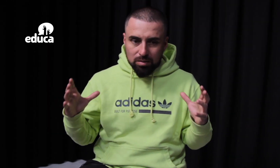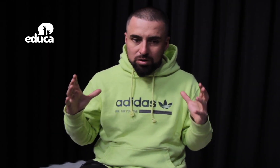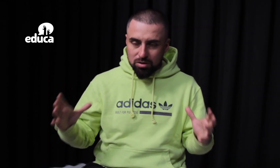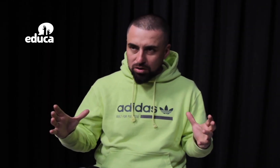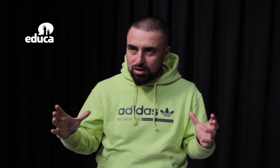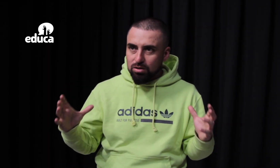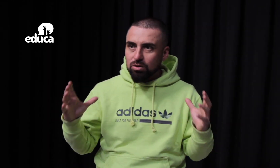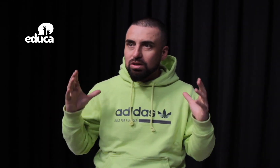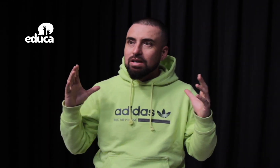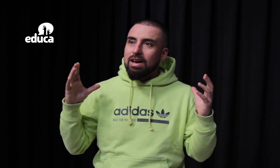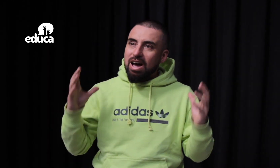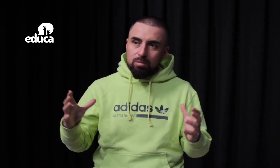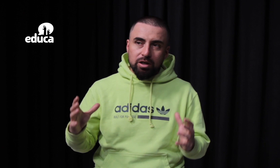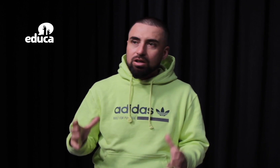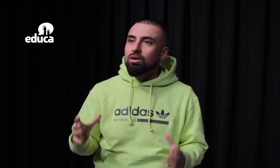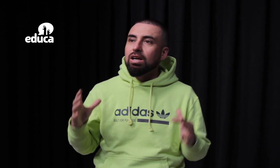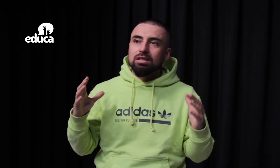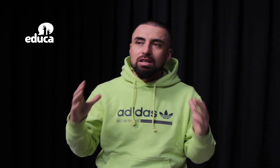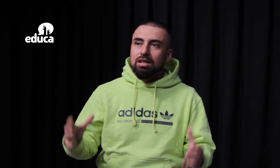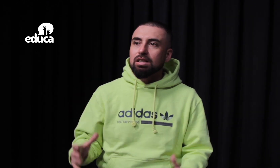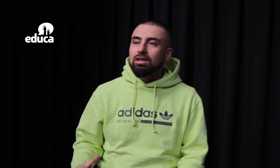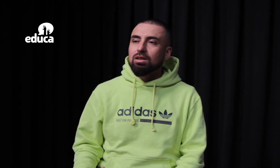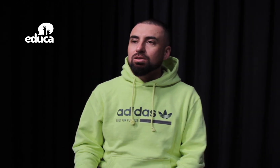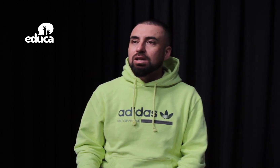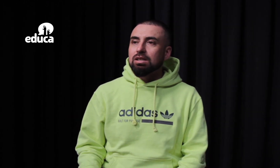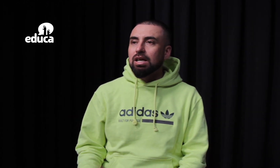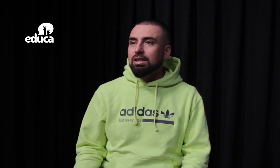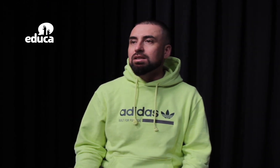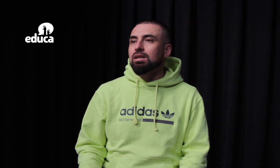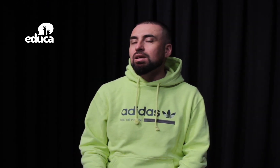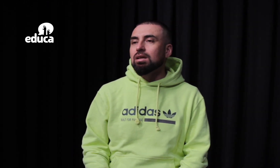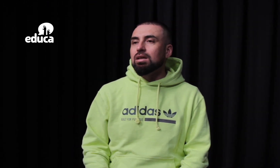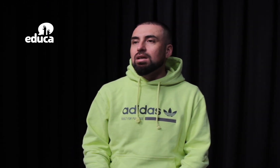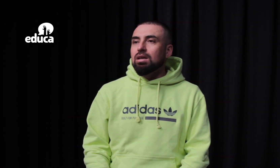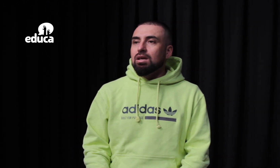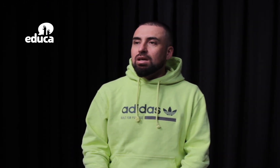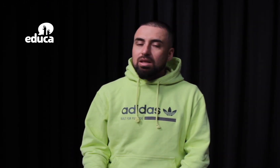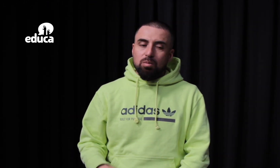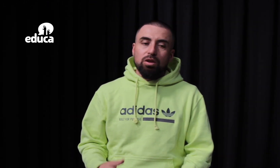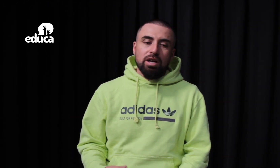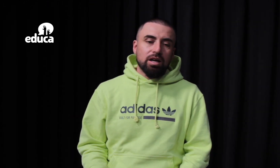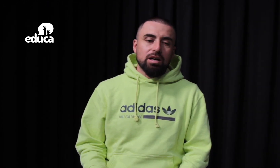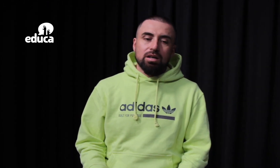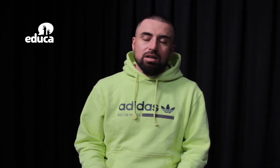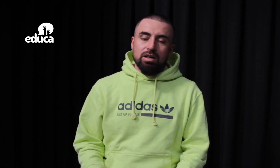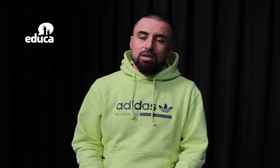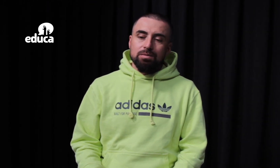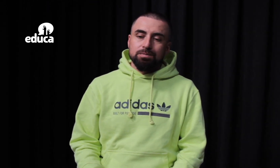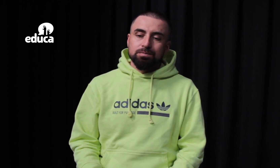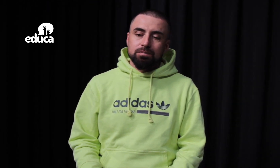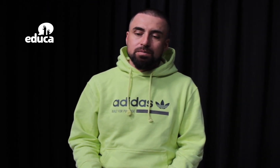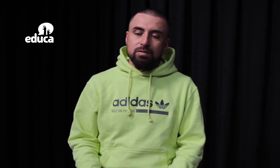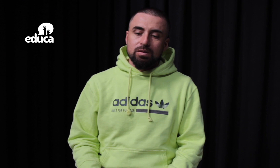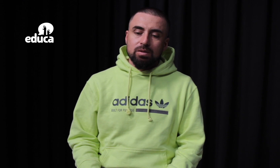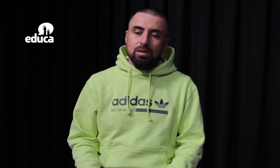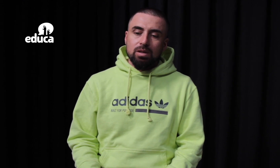muchas ambiciones, con hambre, con ganas de hacer cosas grandes y de poder